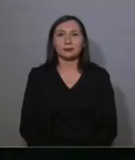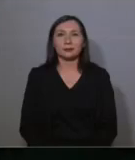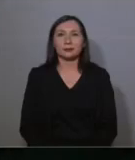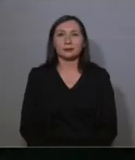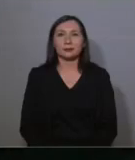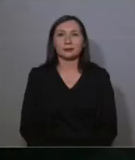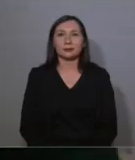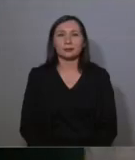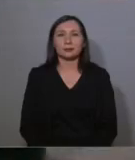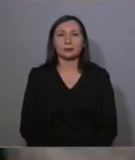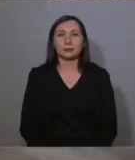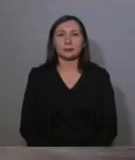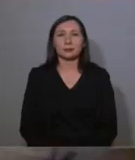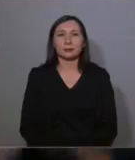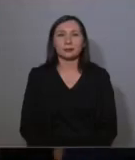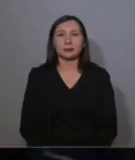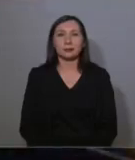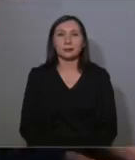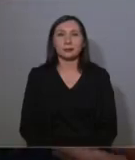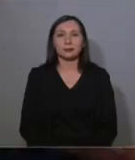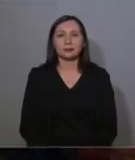es agravar